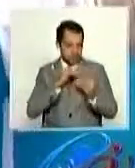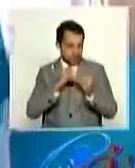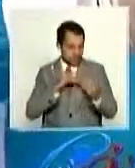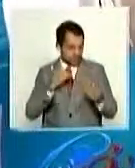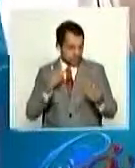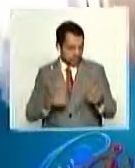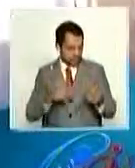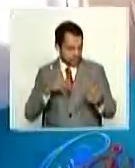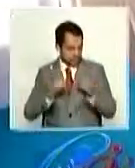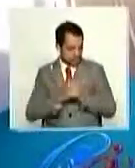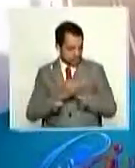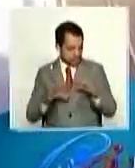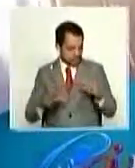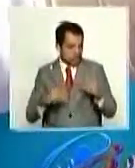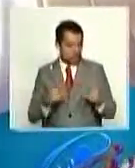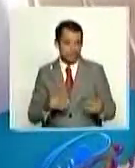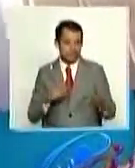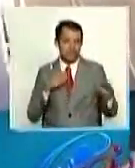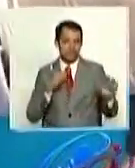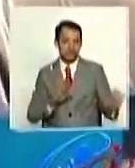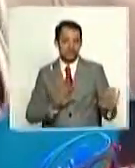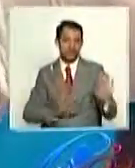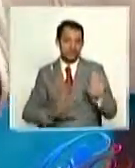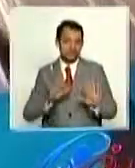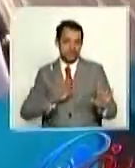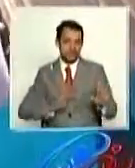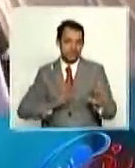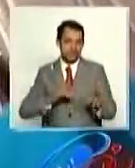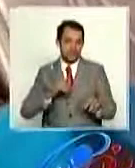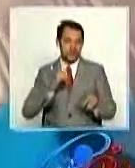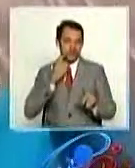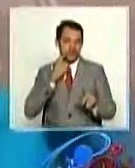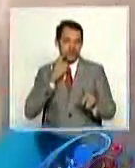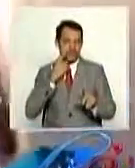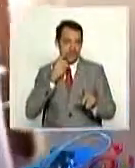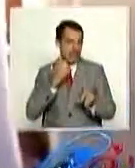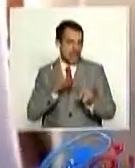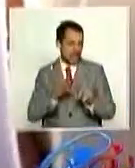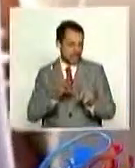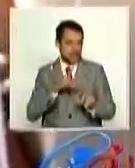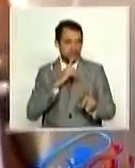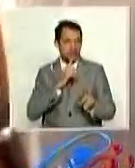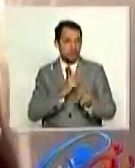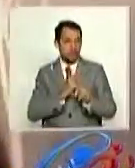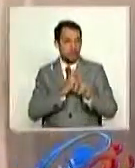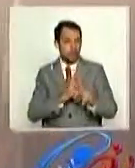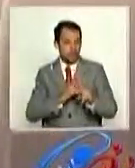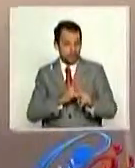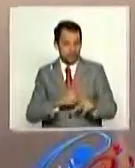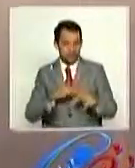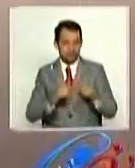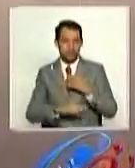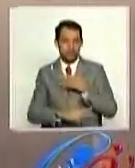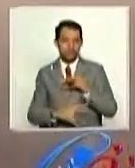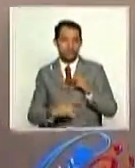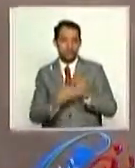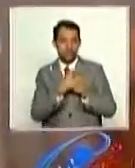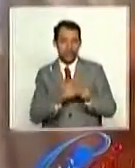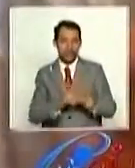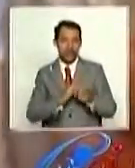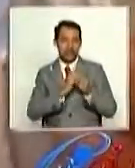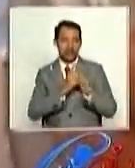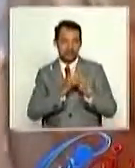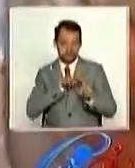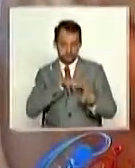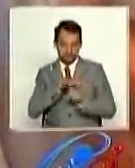tenemos claro que debemos evitar que tengan metal y tenemos que evitar que los acrílicos tengan cadmio, que